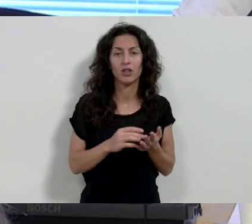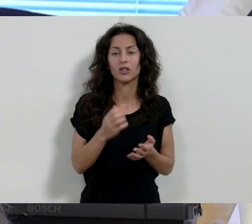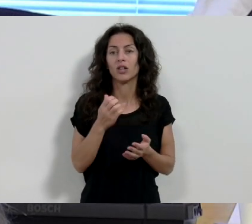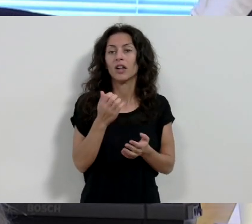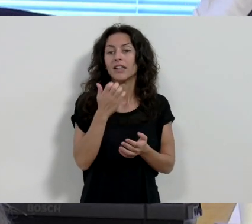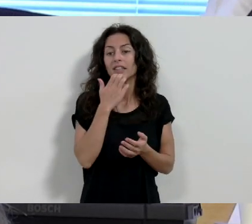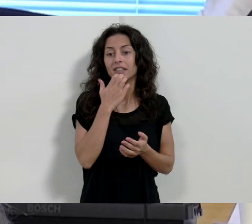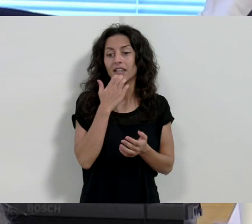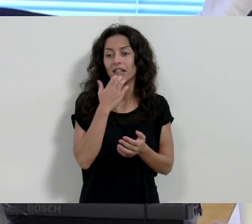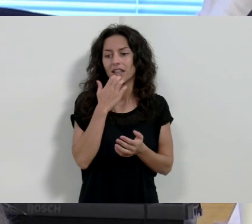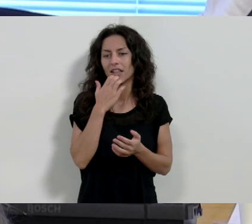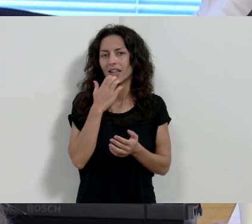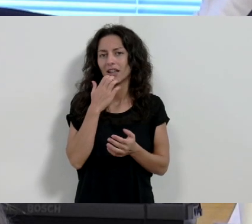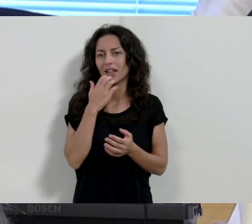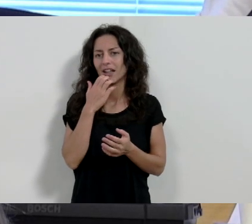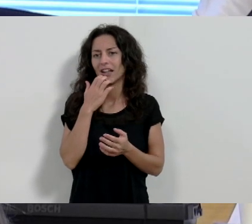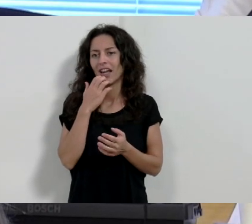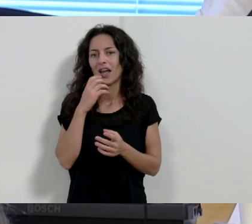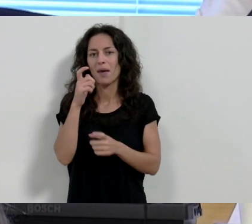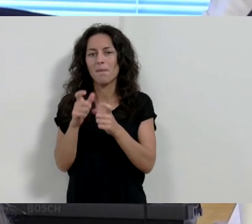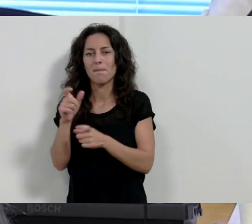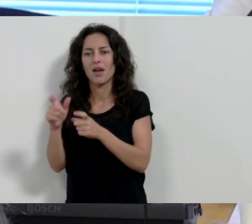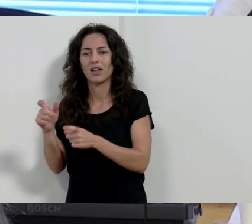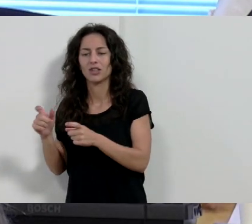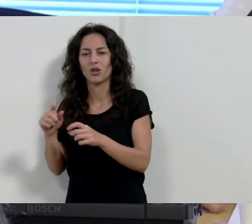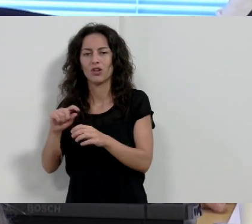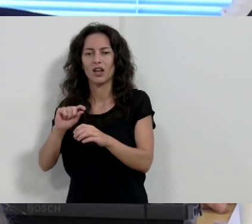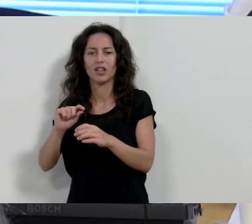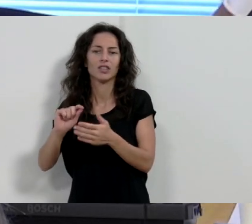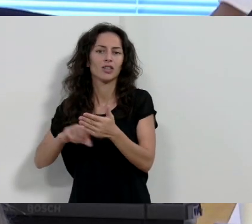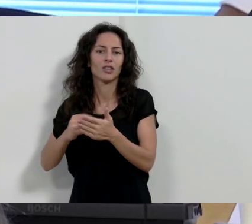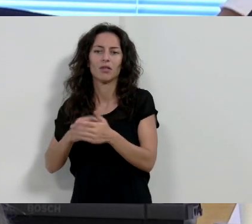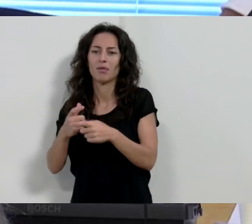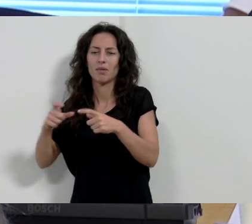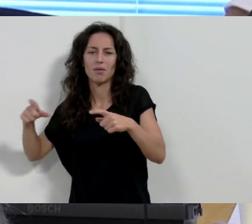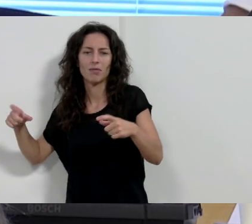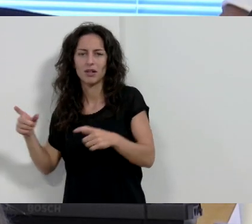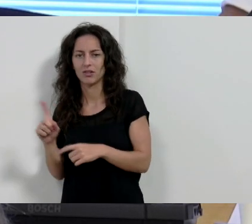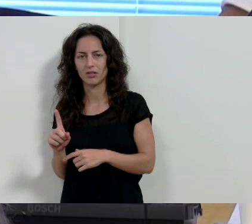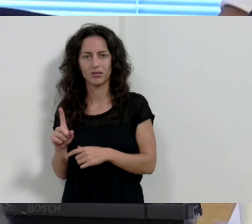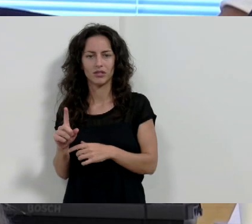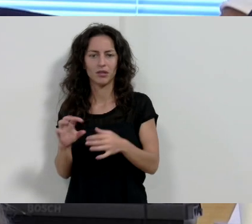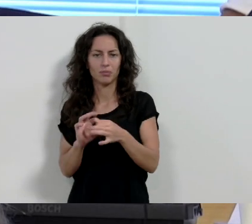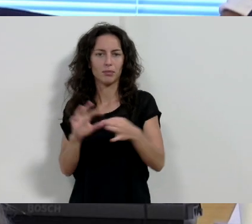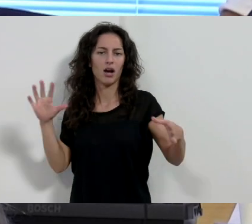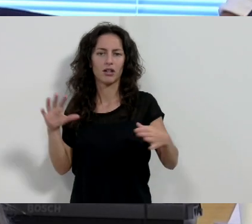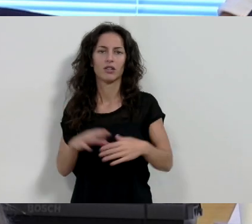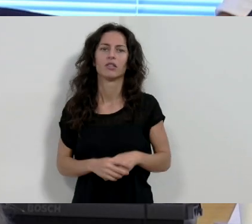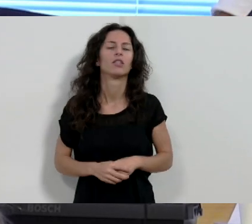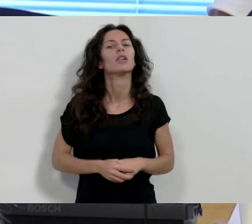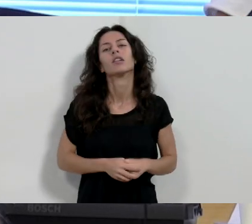No podemos gestionar más dinero, más ayudas, más recursos sin saber quién va a gestionar eso, qué personas lo van a hacer